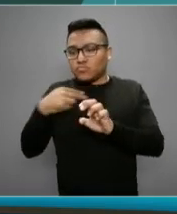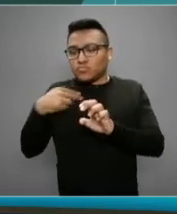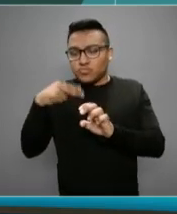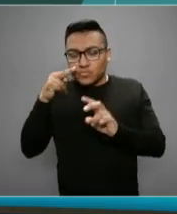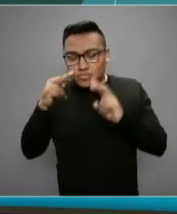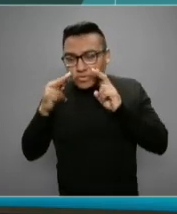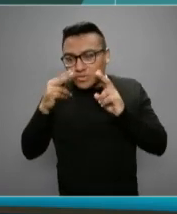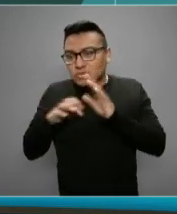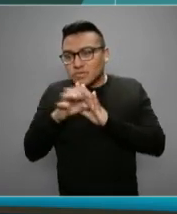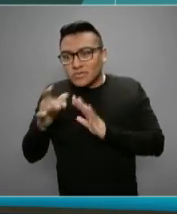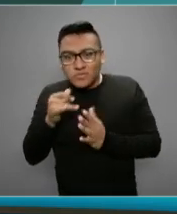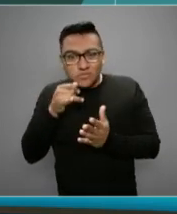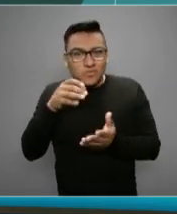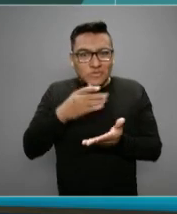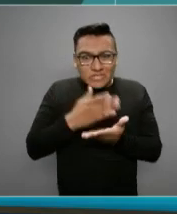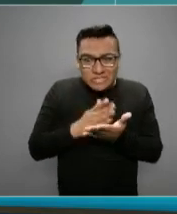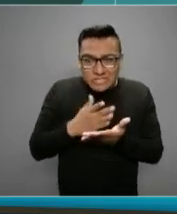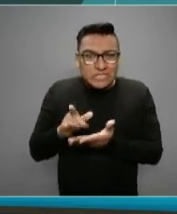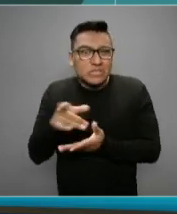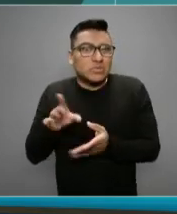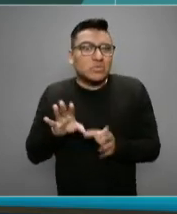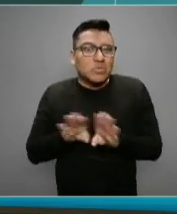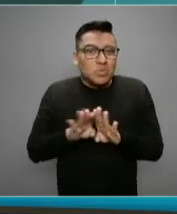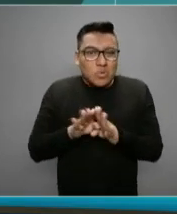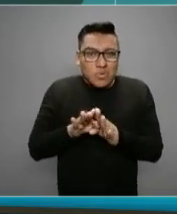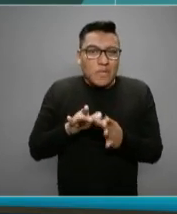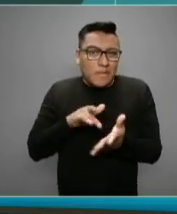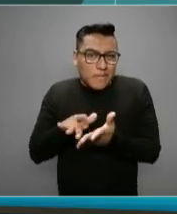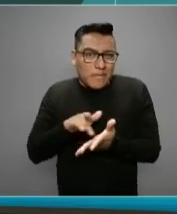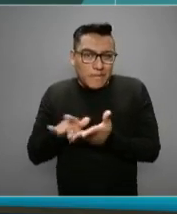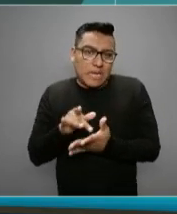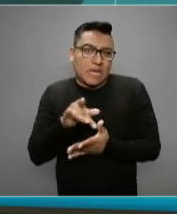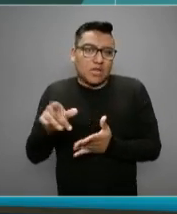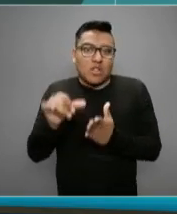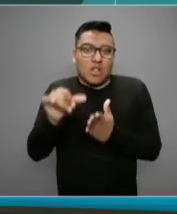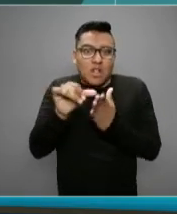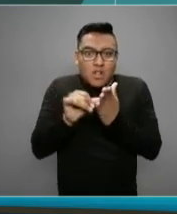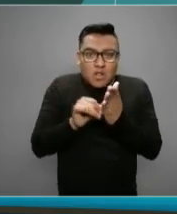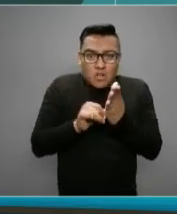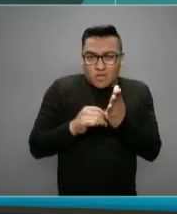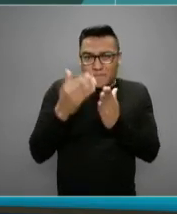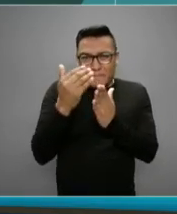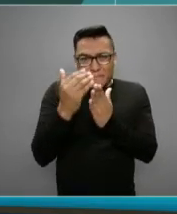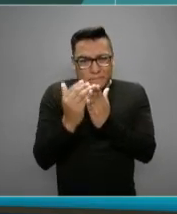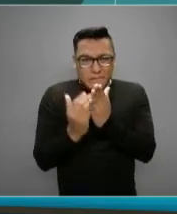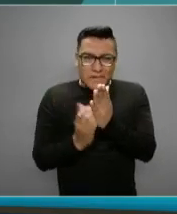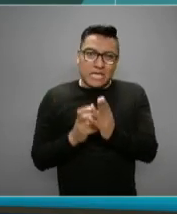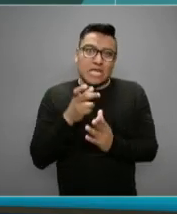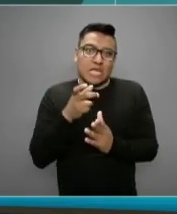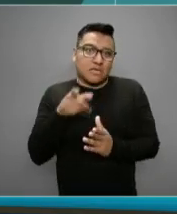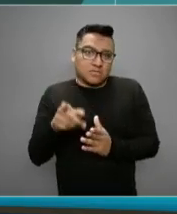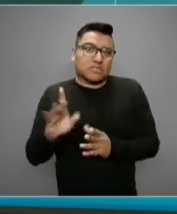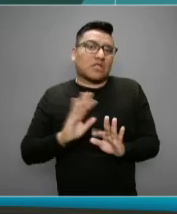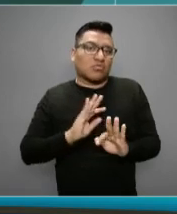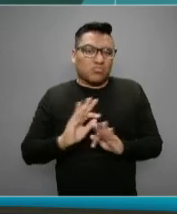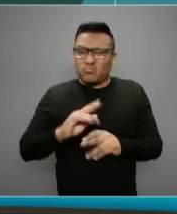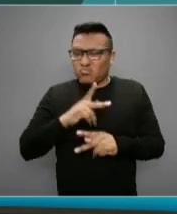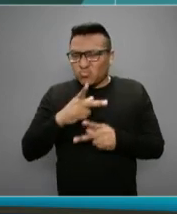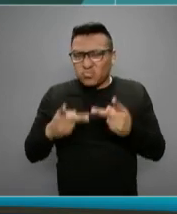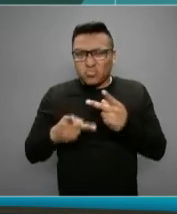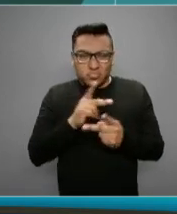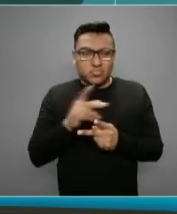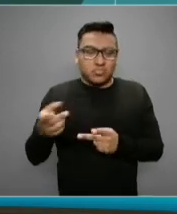las amortizaciones de sus créditos para que no les consuma toda la liquidez mensual y puedan seguir consumiendo otros bienes y servicios. Y quienes